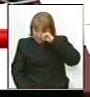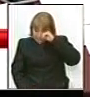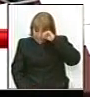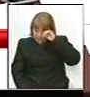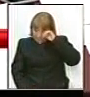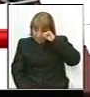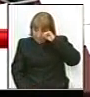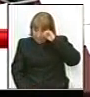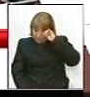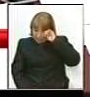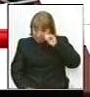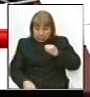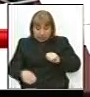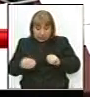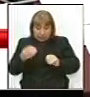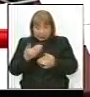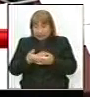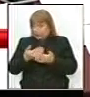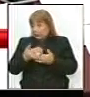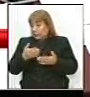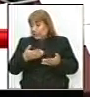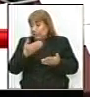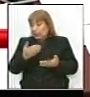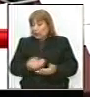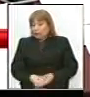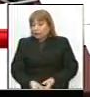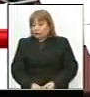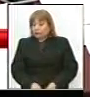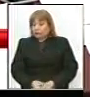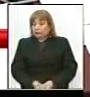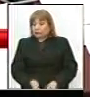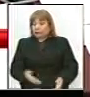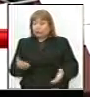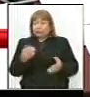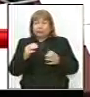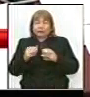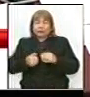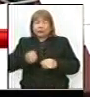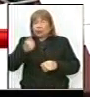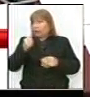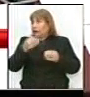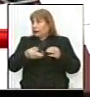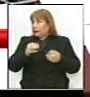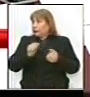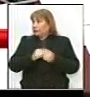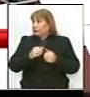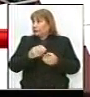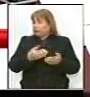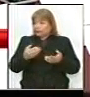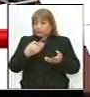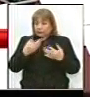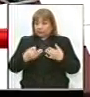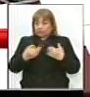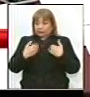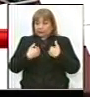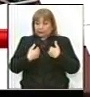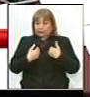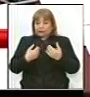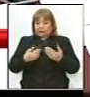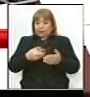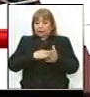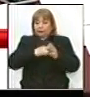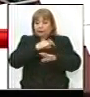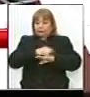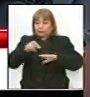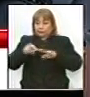presidente estoy haciendo una introducción porque acá solo los abogados se creen dueños de la verdad o sea lo que tenemos otra profesión